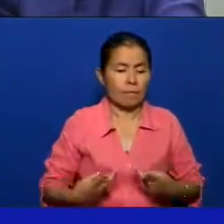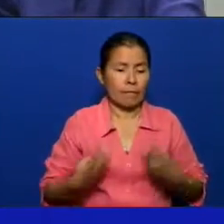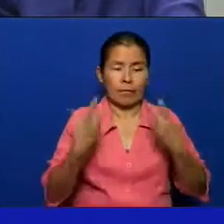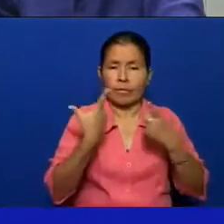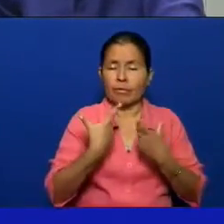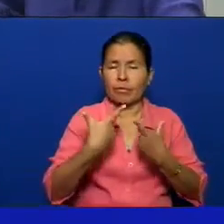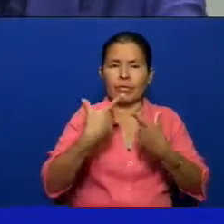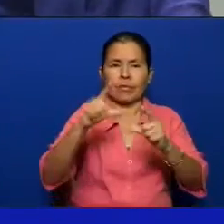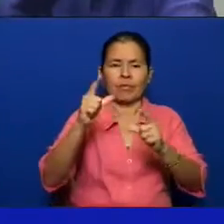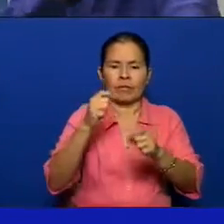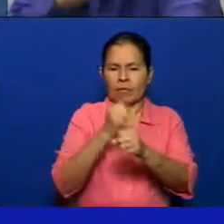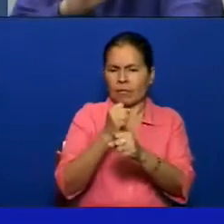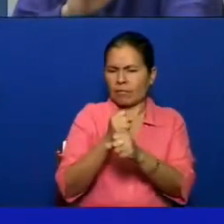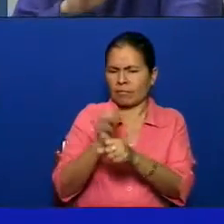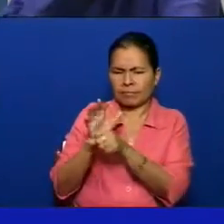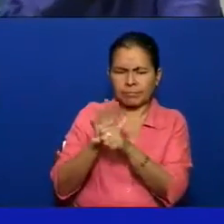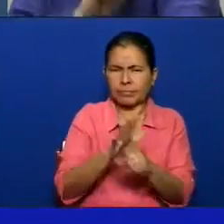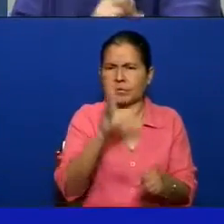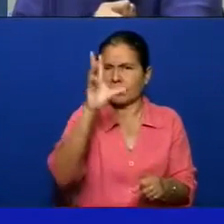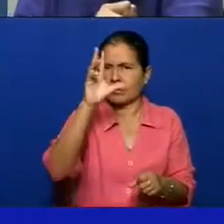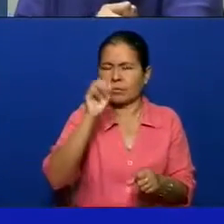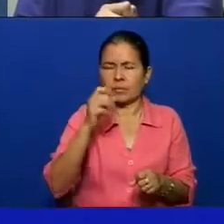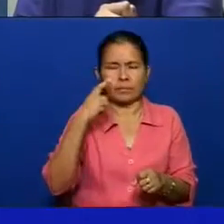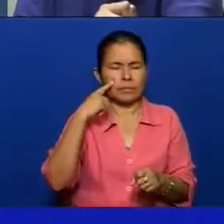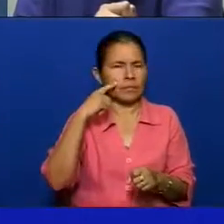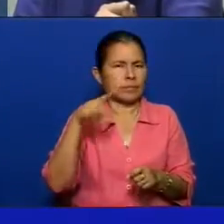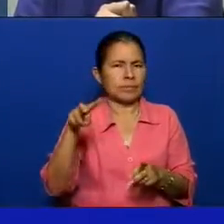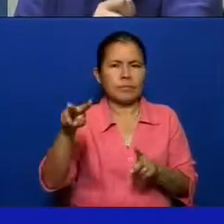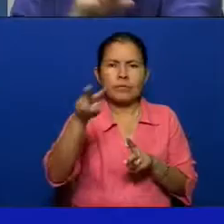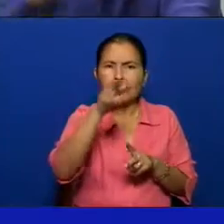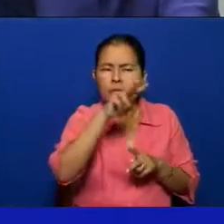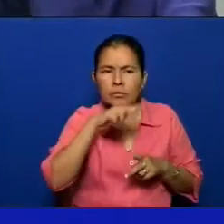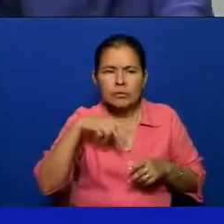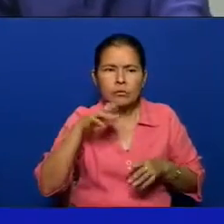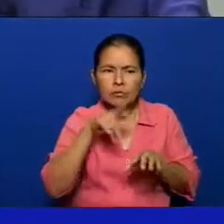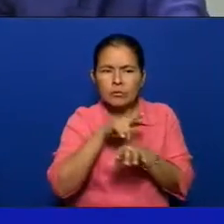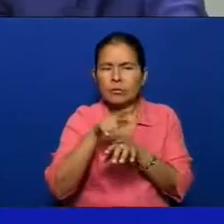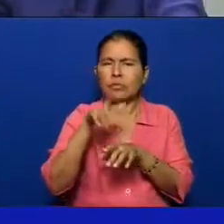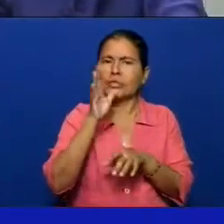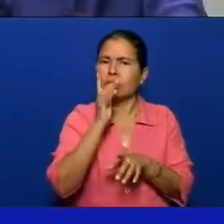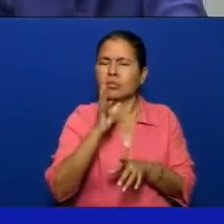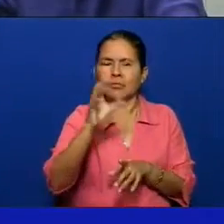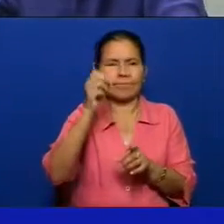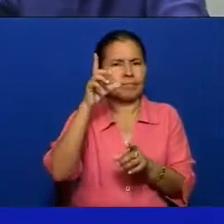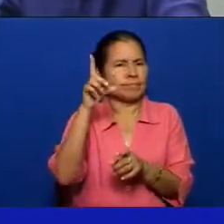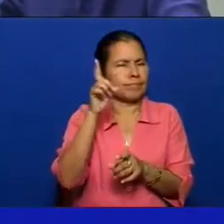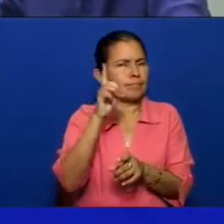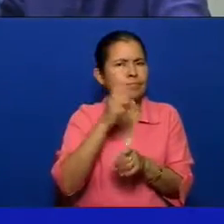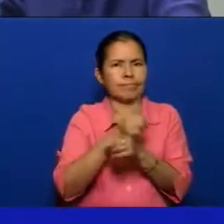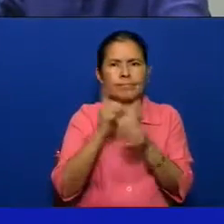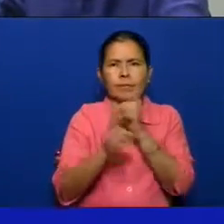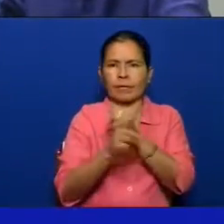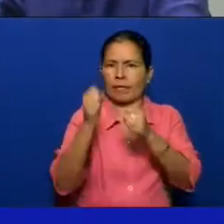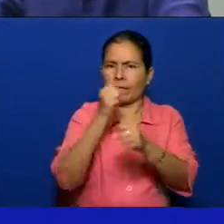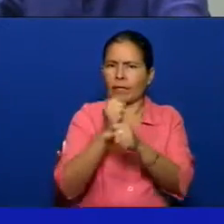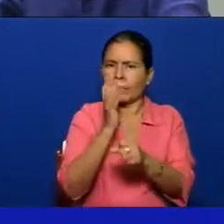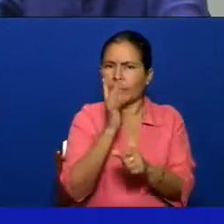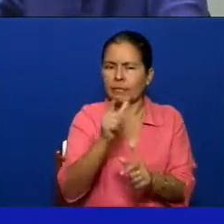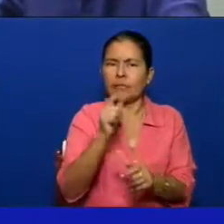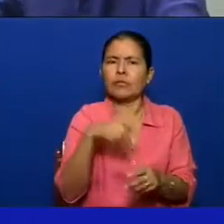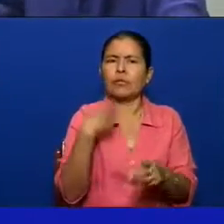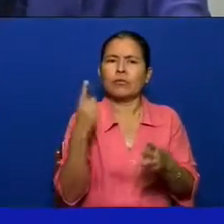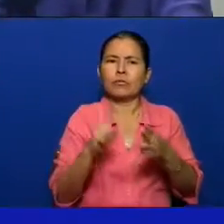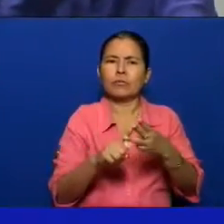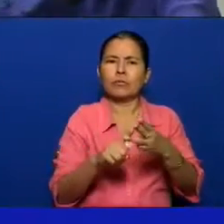explotación laboral, tenemos la hoja de ruta de erradicación del trabajo infantil. El derecho a la seguridad alimentaria